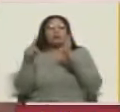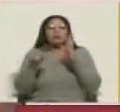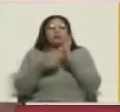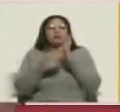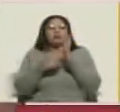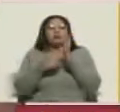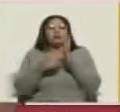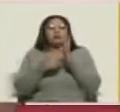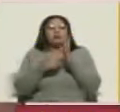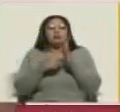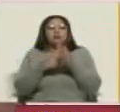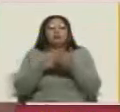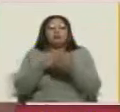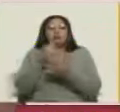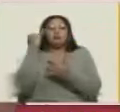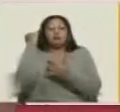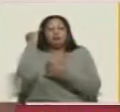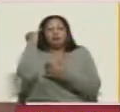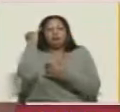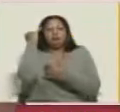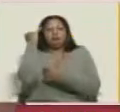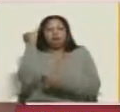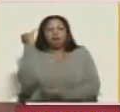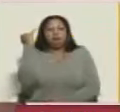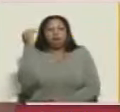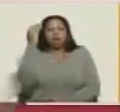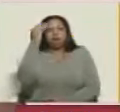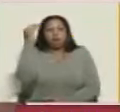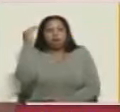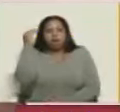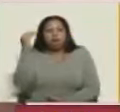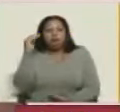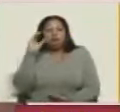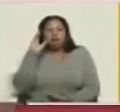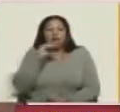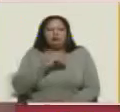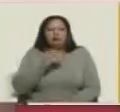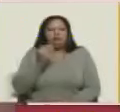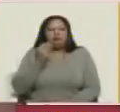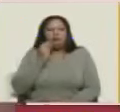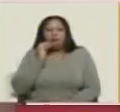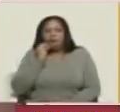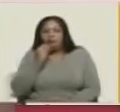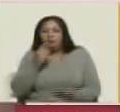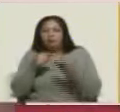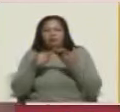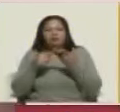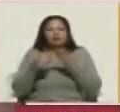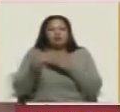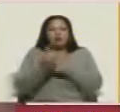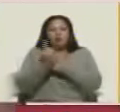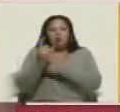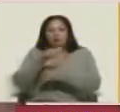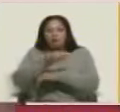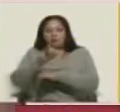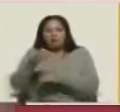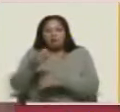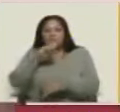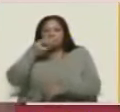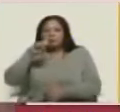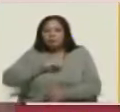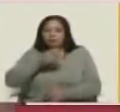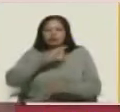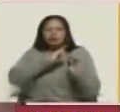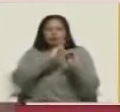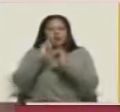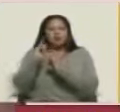inepta, incapaz. No pueden unirse, se odian entre ellos. La comunidad